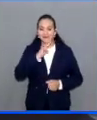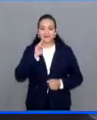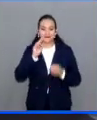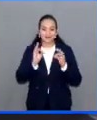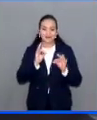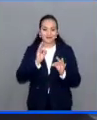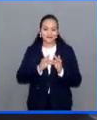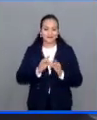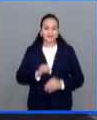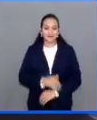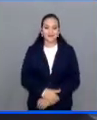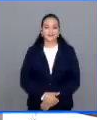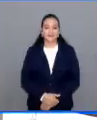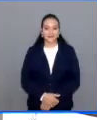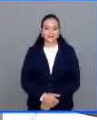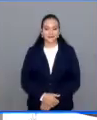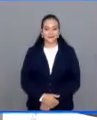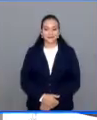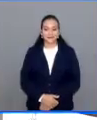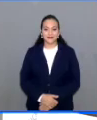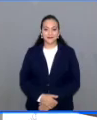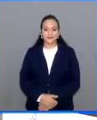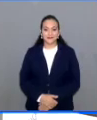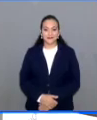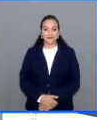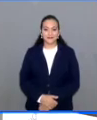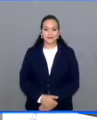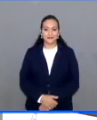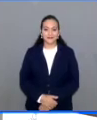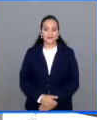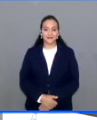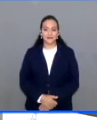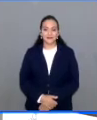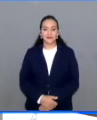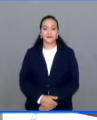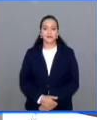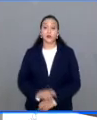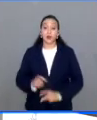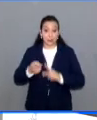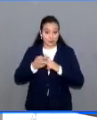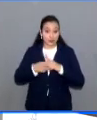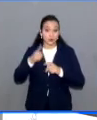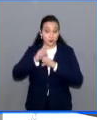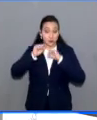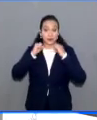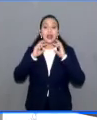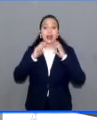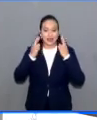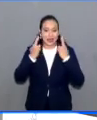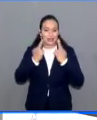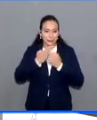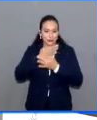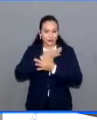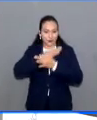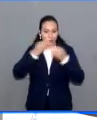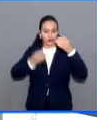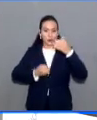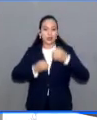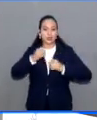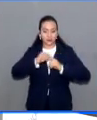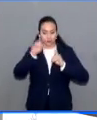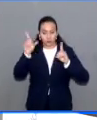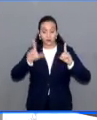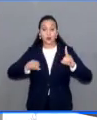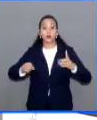Federación, Mario López Peña. Al inicio de la primera sesión pública del Pleno de la Suprema Corte con su nueva